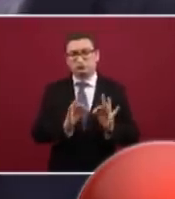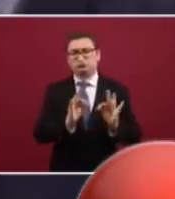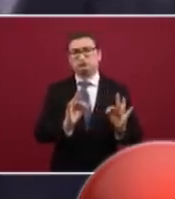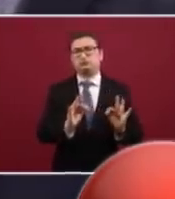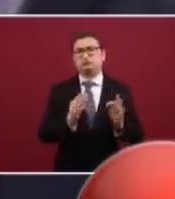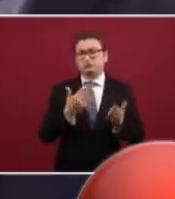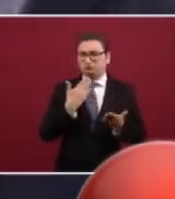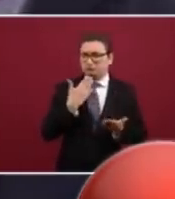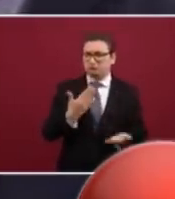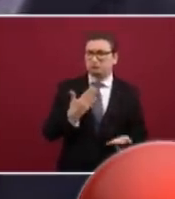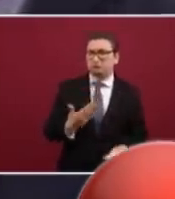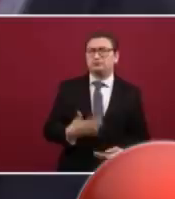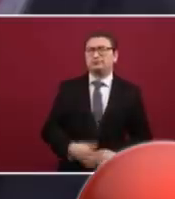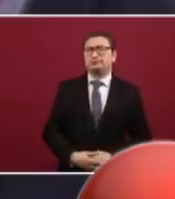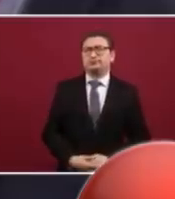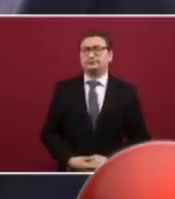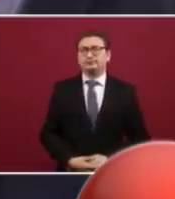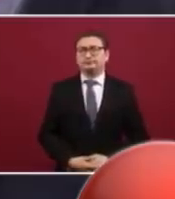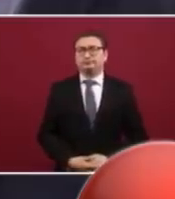es el que